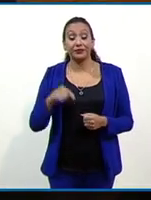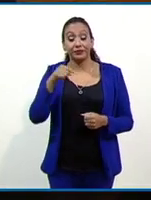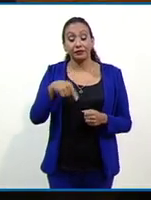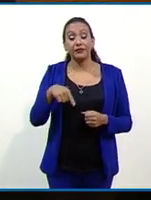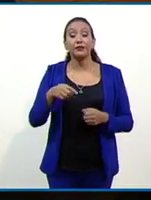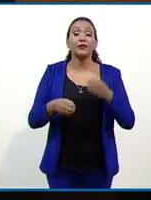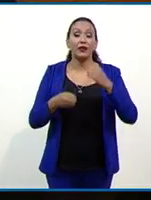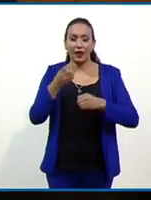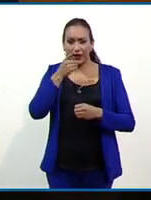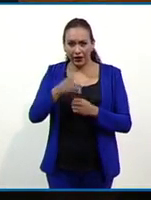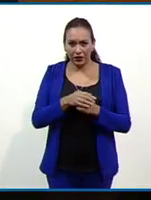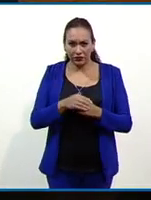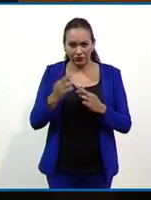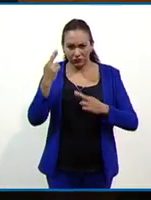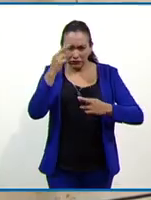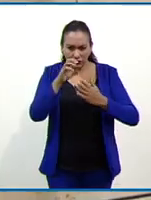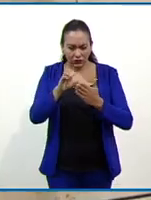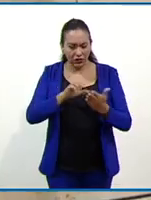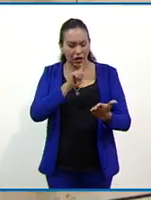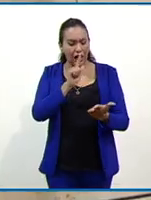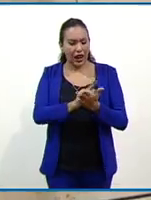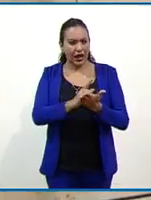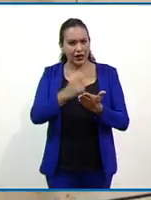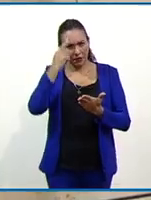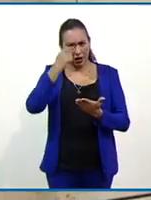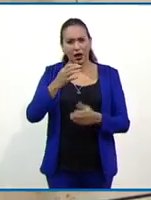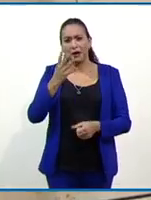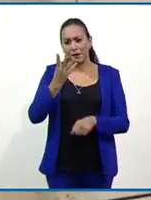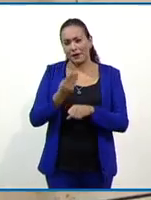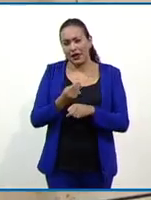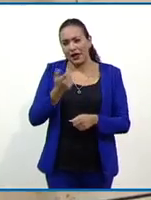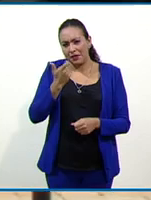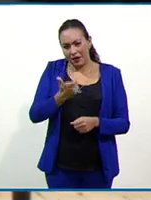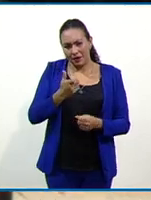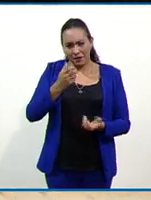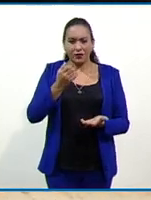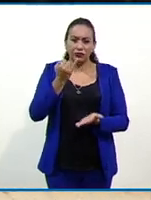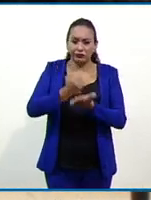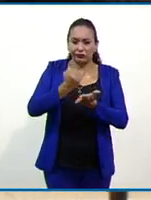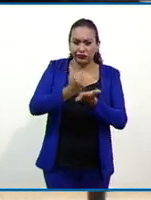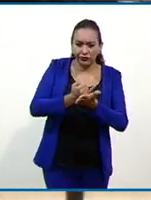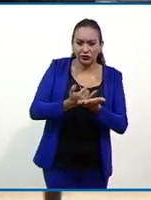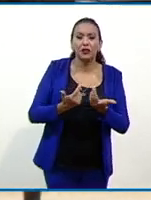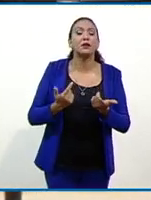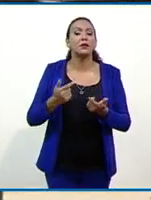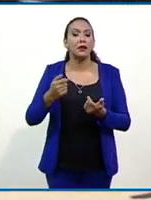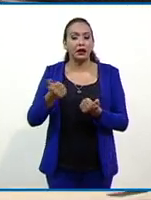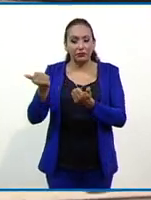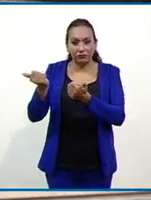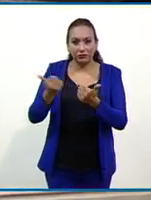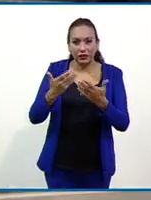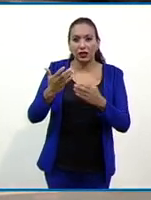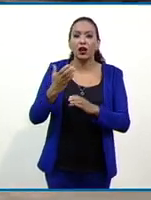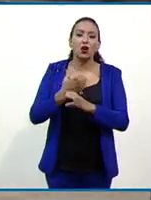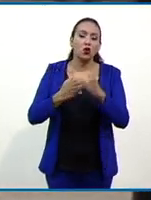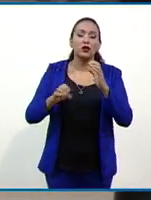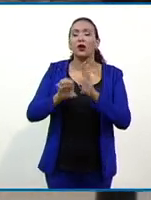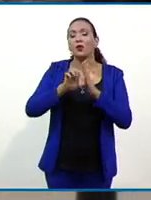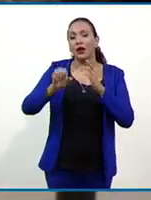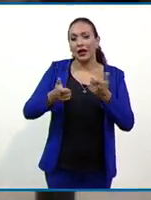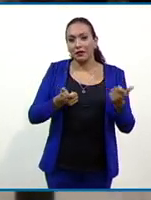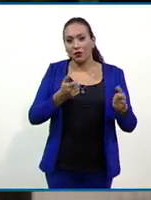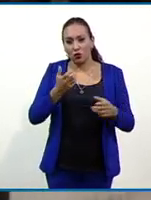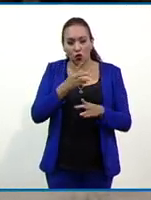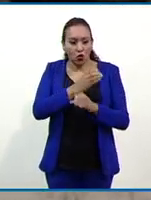consideró injustificado que, conforme a la ley aduanera, los particulares que obtuvieron una resolución firme para que les devuelvan bienes embargados, pero no